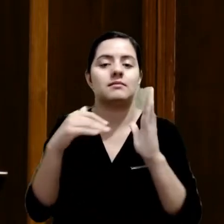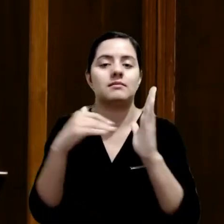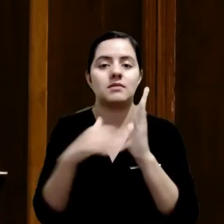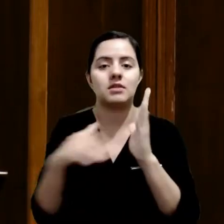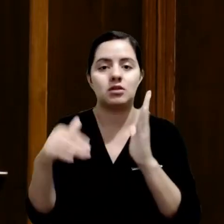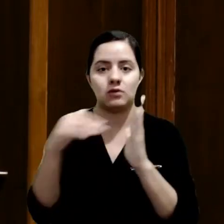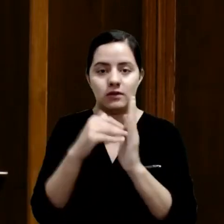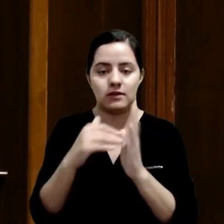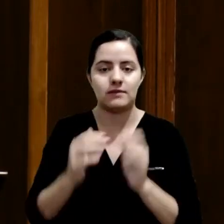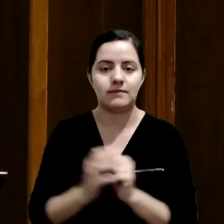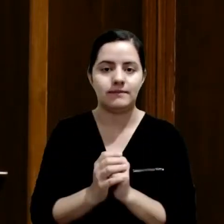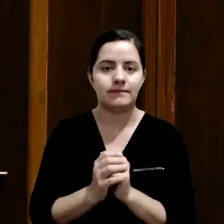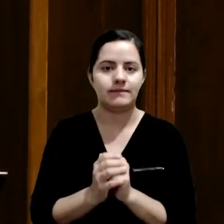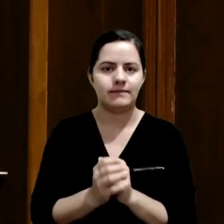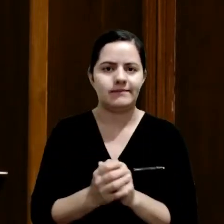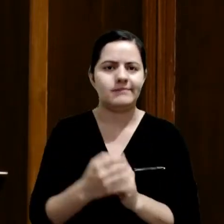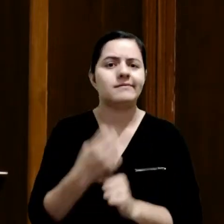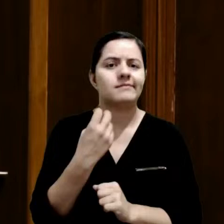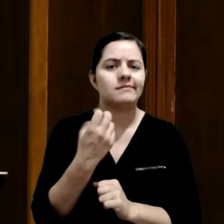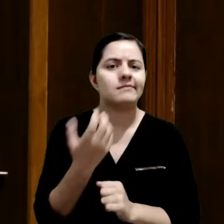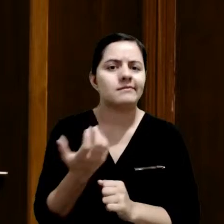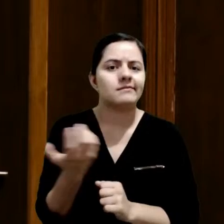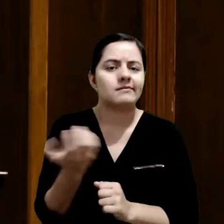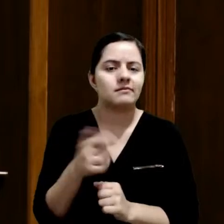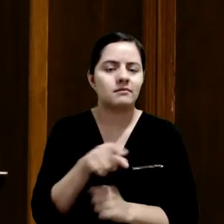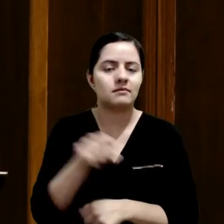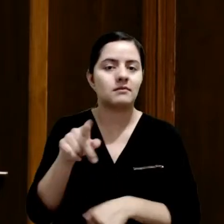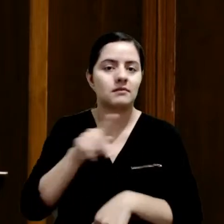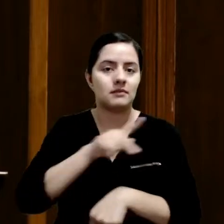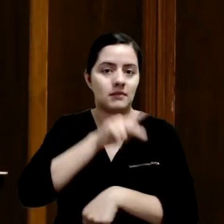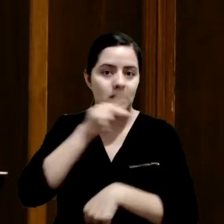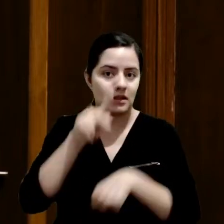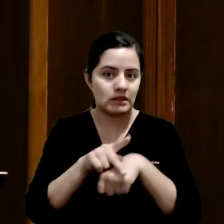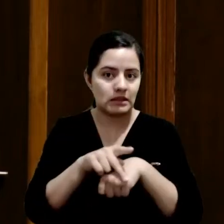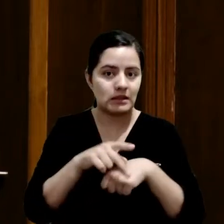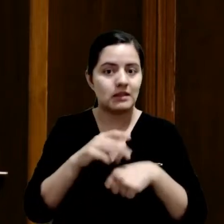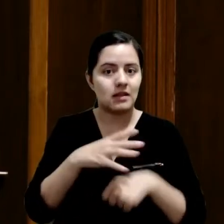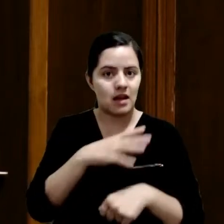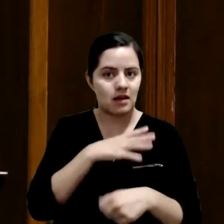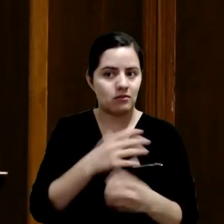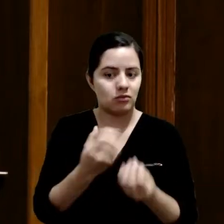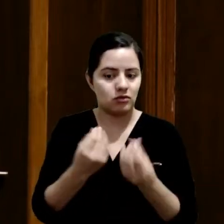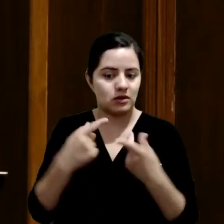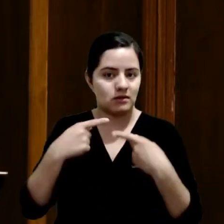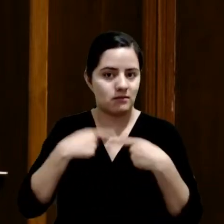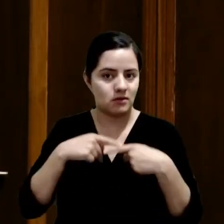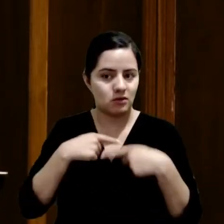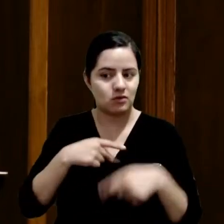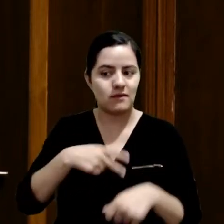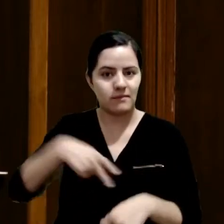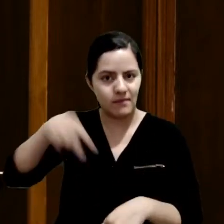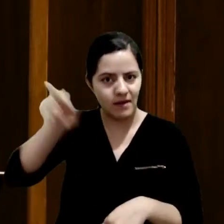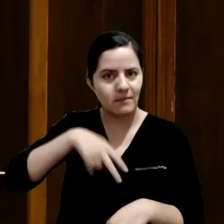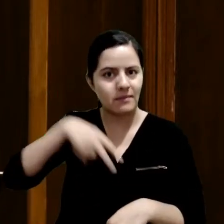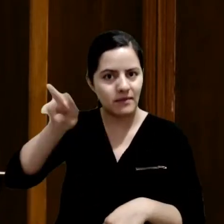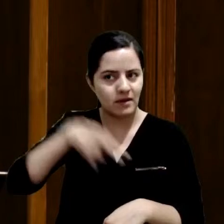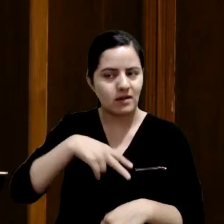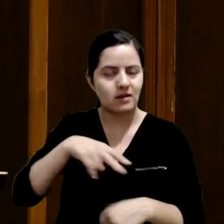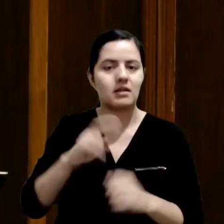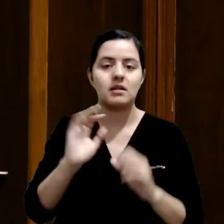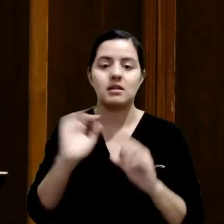la pauta para que los principales países de tránsito, destino o de expulsión actúen